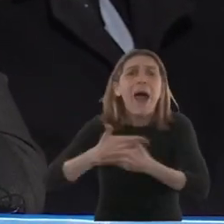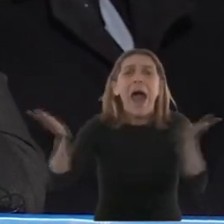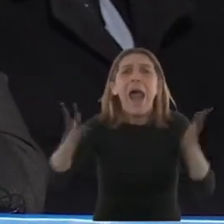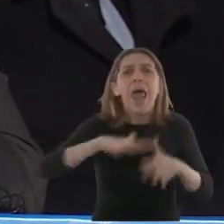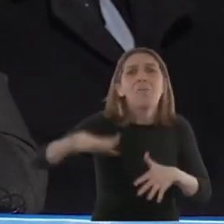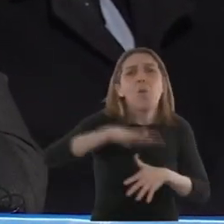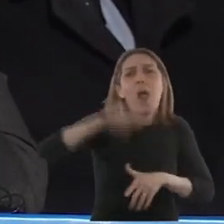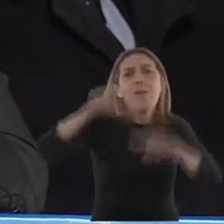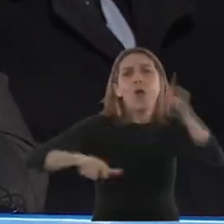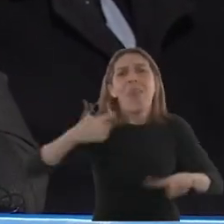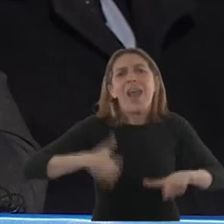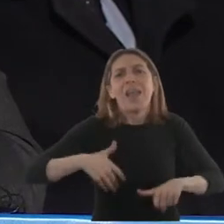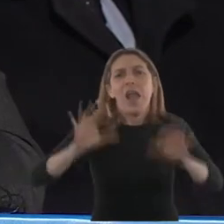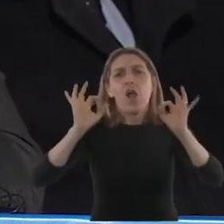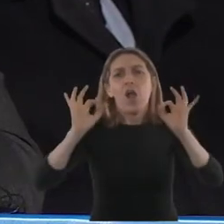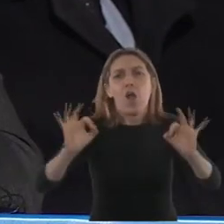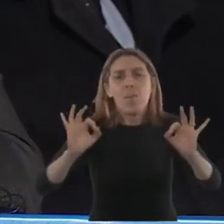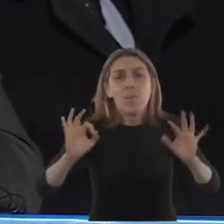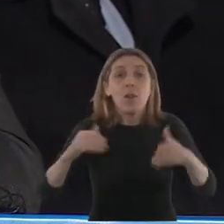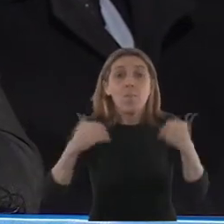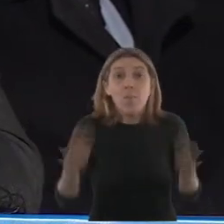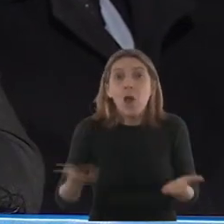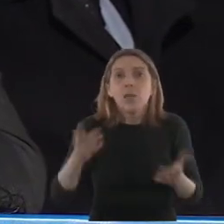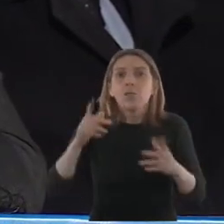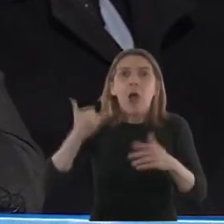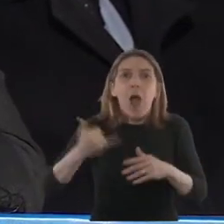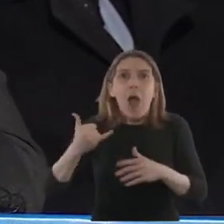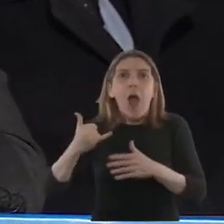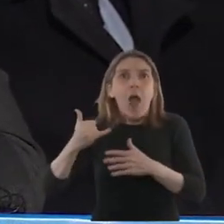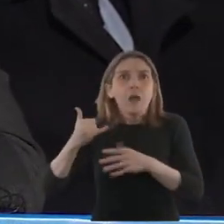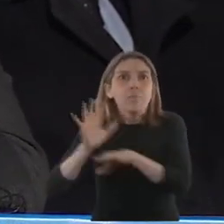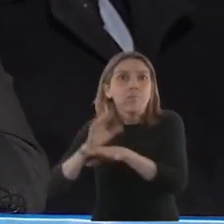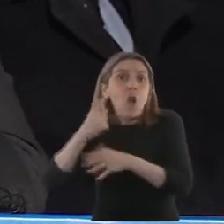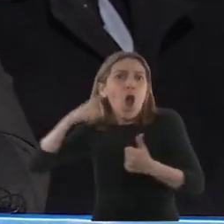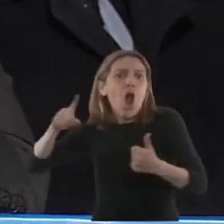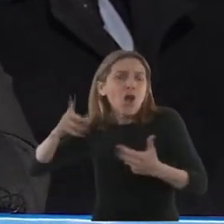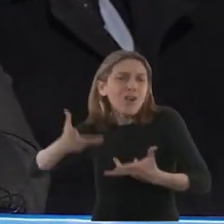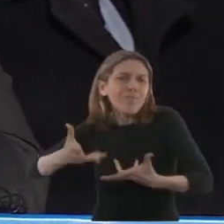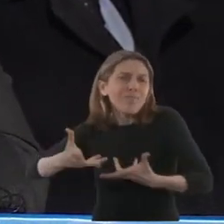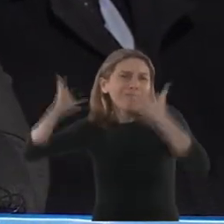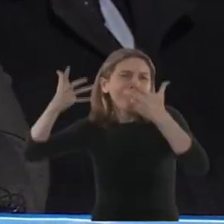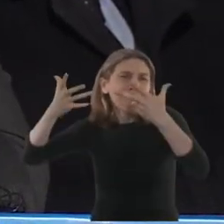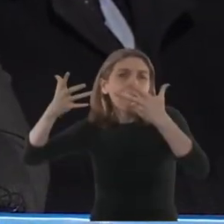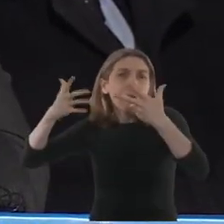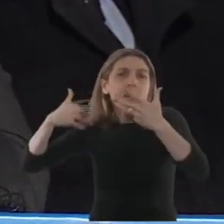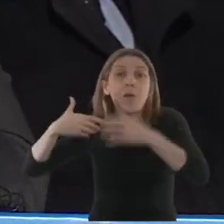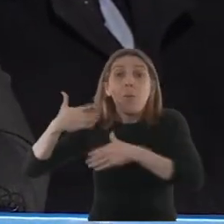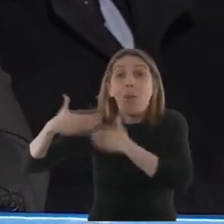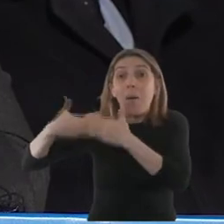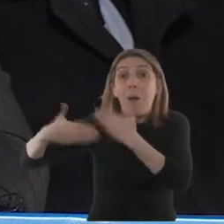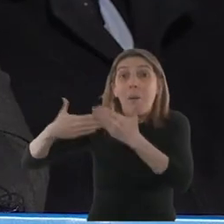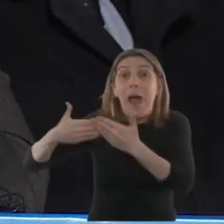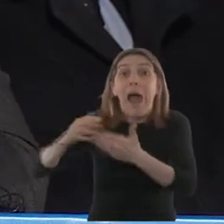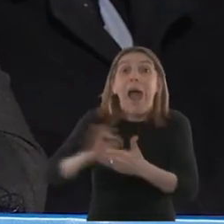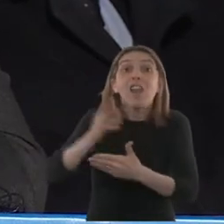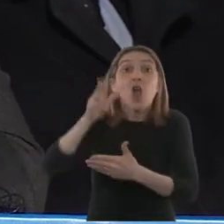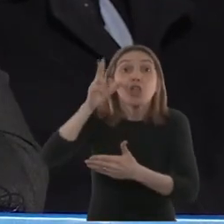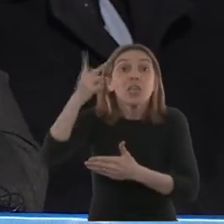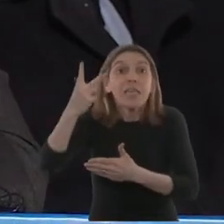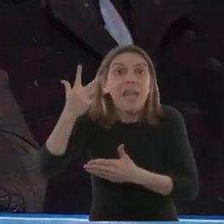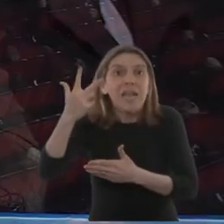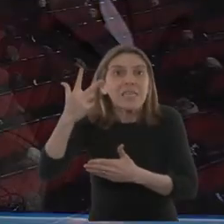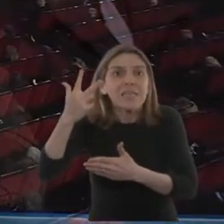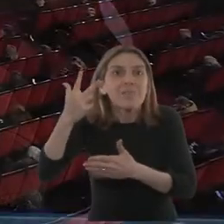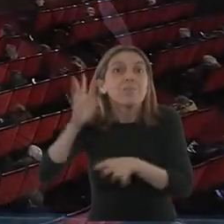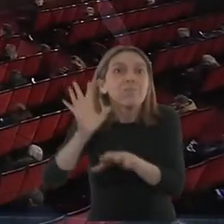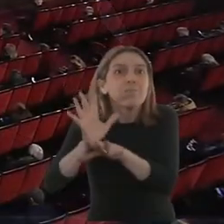argentino. Y así, en este derroteo de luces, llegamos al 83, con la vuelta a la democracia, con lo